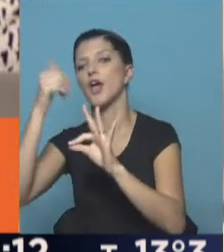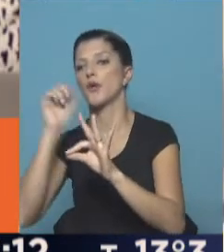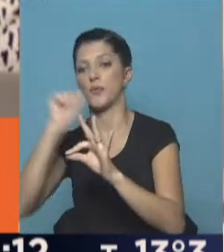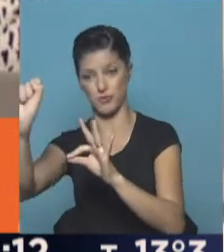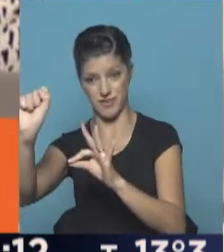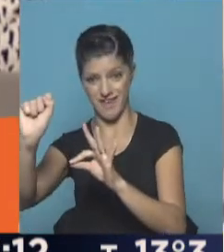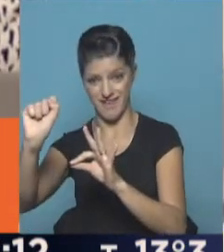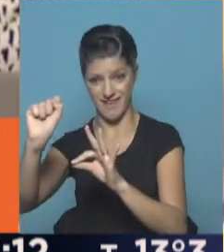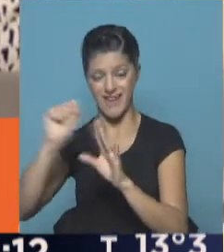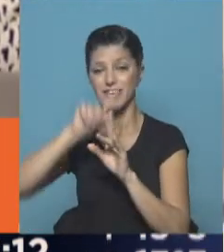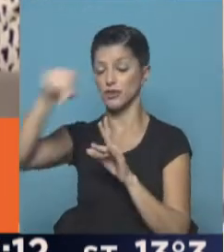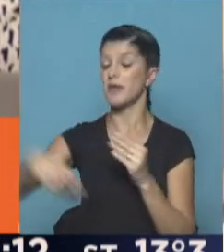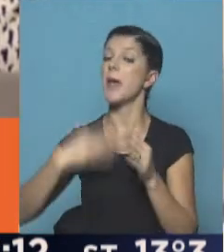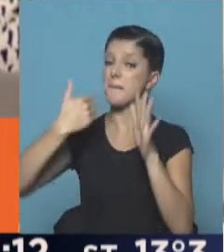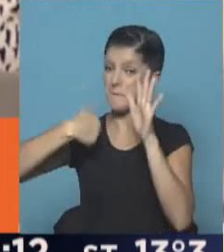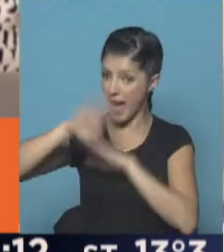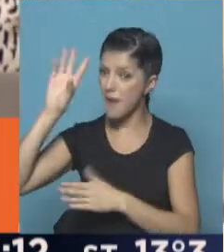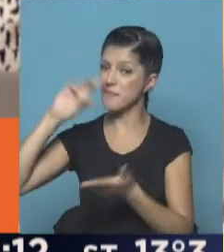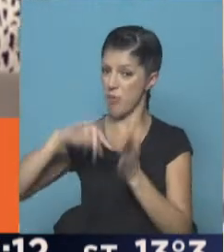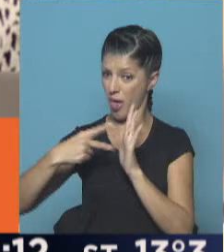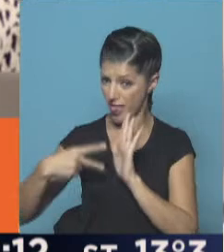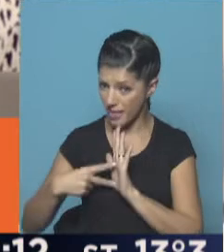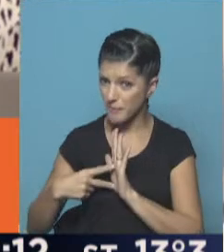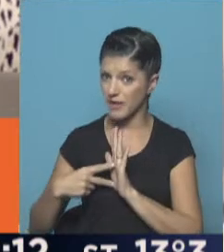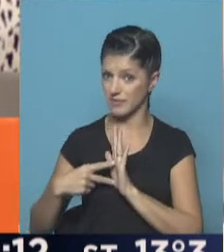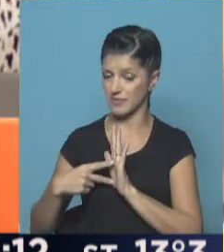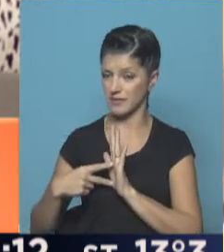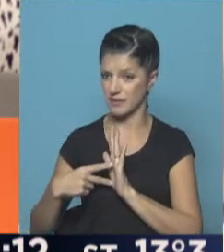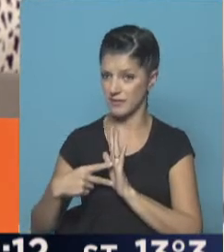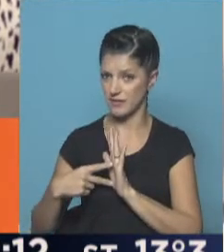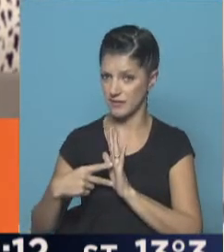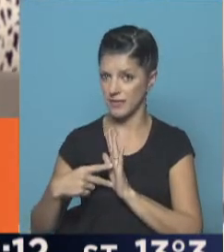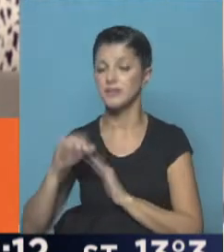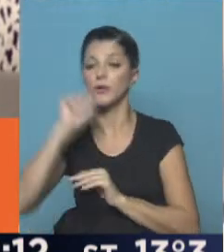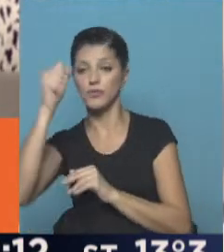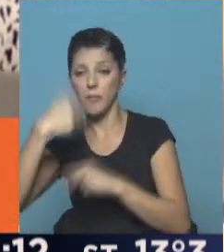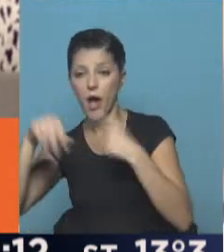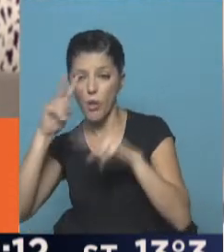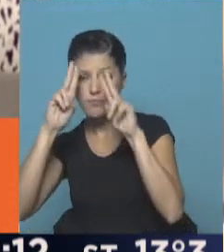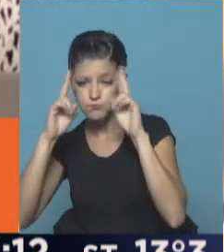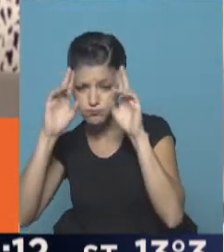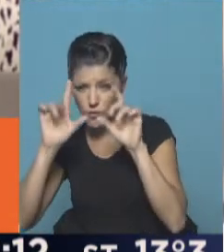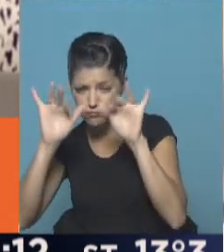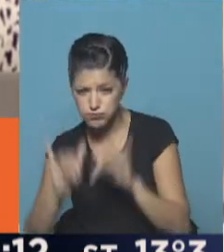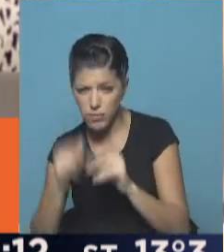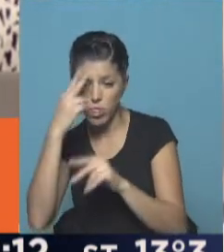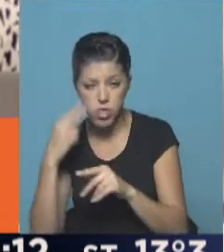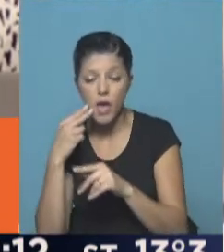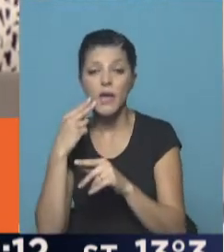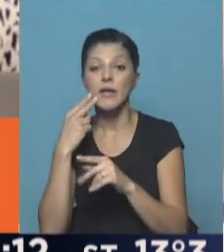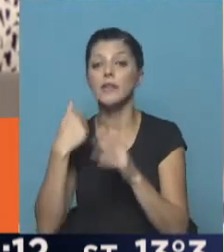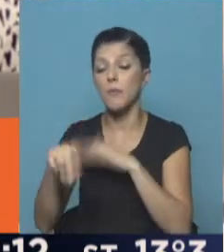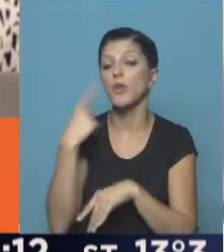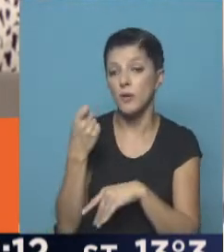generar muchos más conflictos, va a aumentar el activismo ciber por parte de Rusia y vamos a encontrar muchas más disrupciones de los